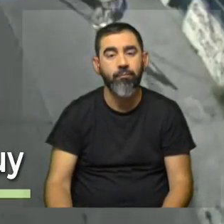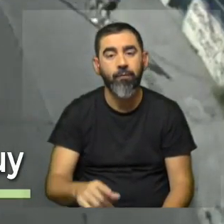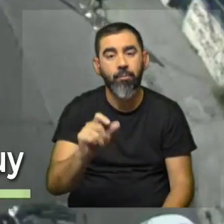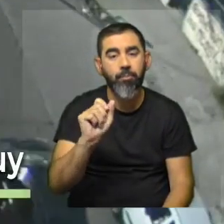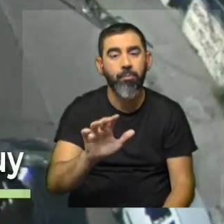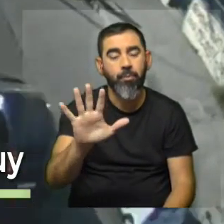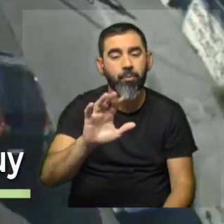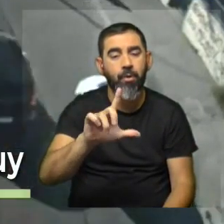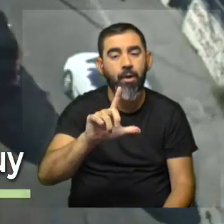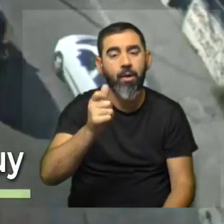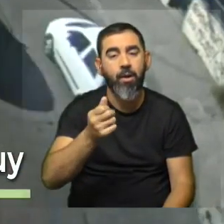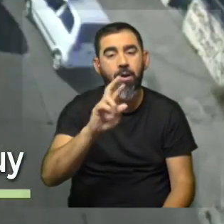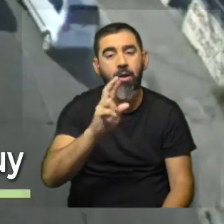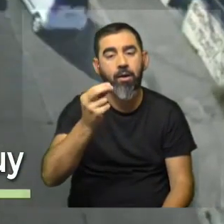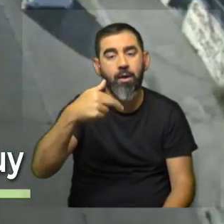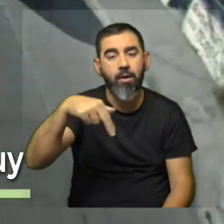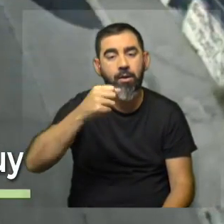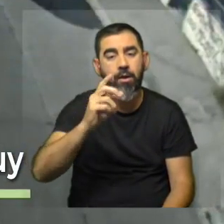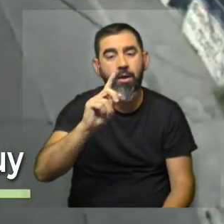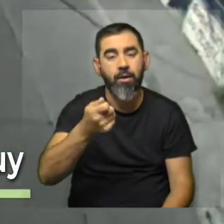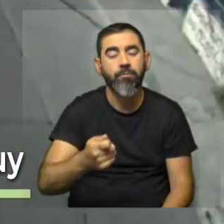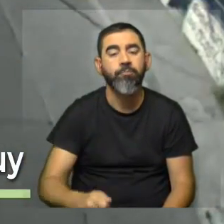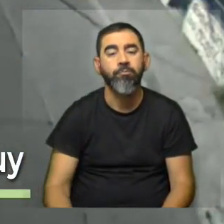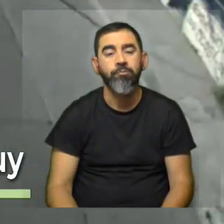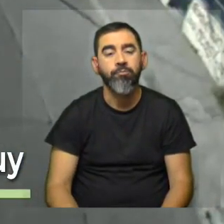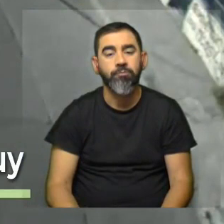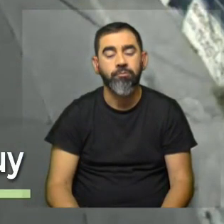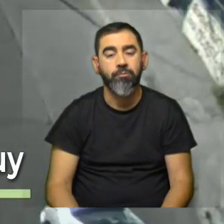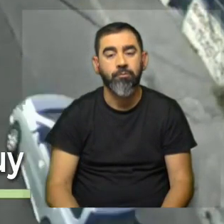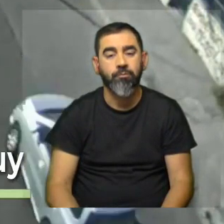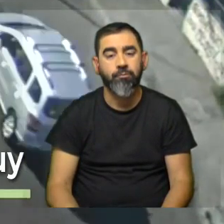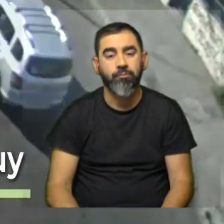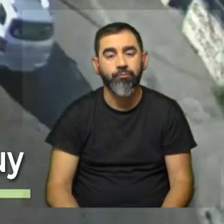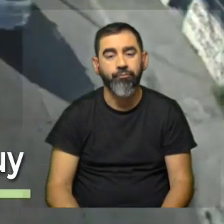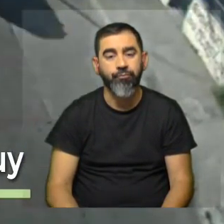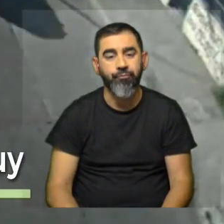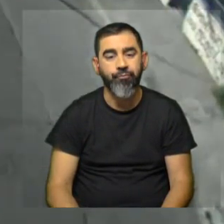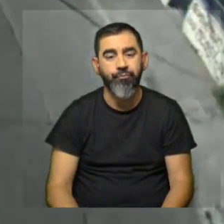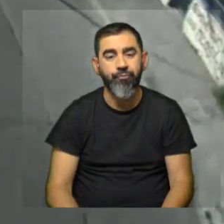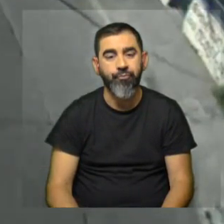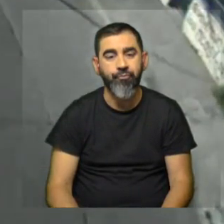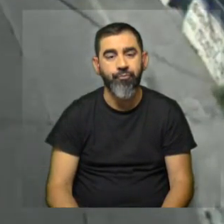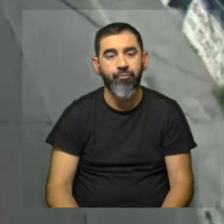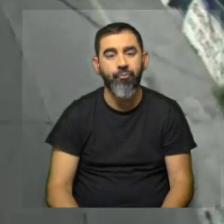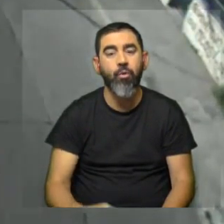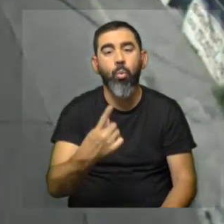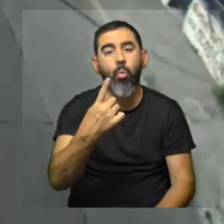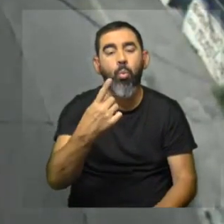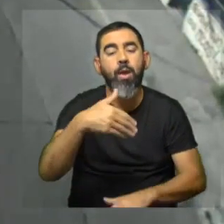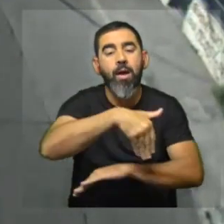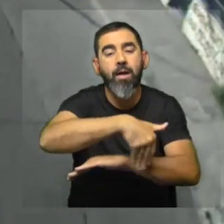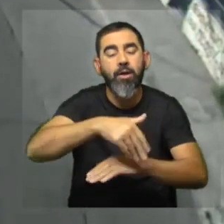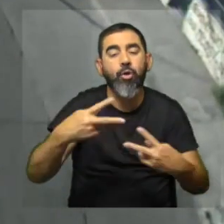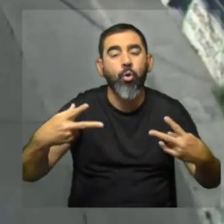arañaga. Puede ser, no le voy a discutir. Sí. No, ando ahí. Bueno, cuéntame. Bien, ahí le cuento que hay una sola calle que en principio